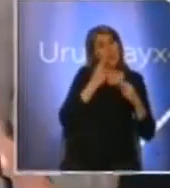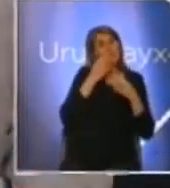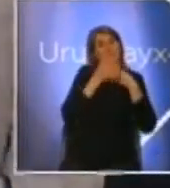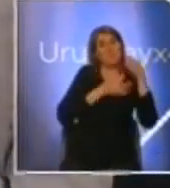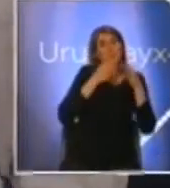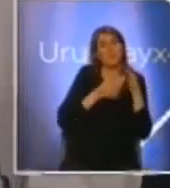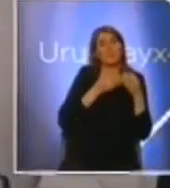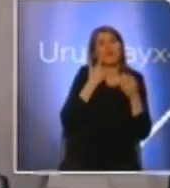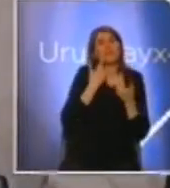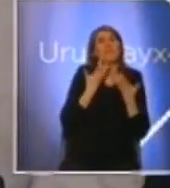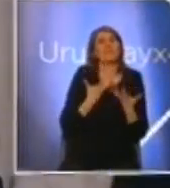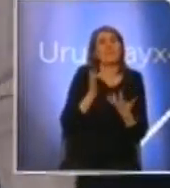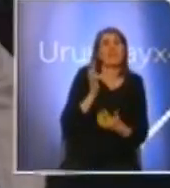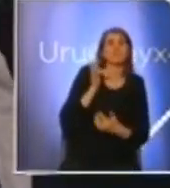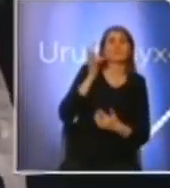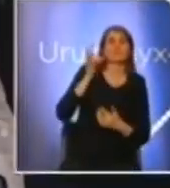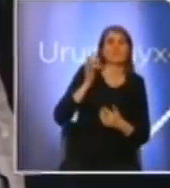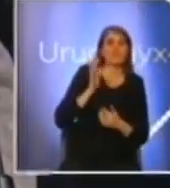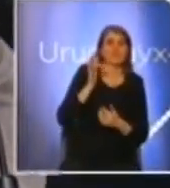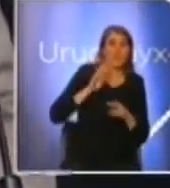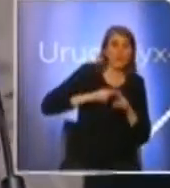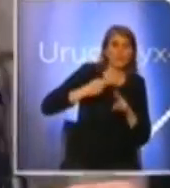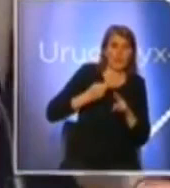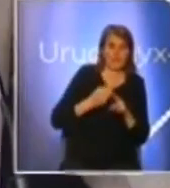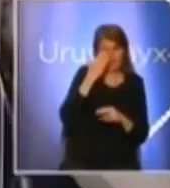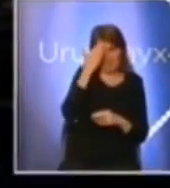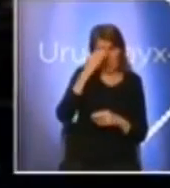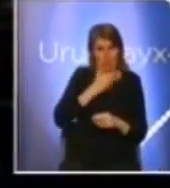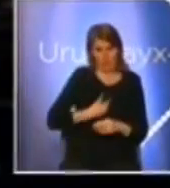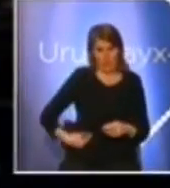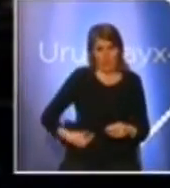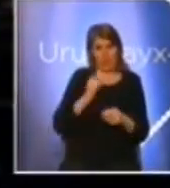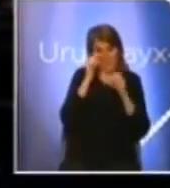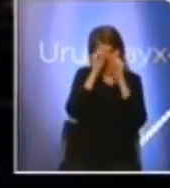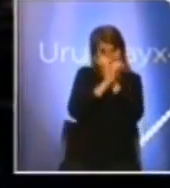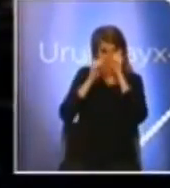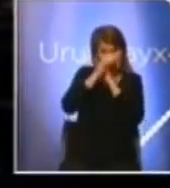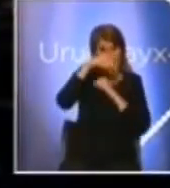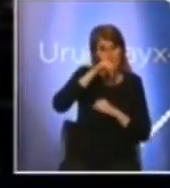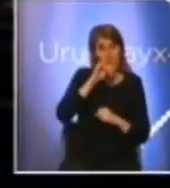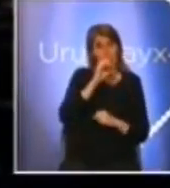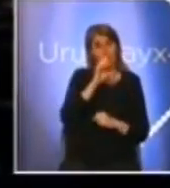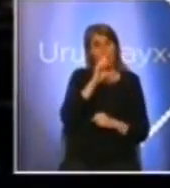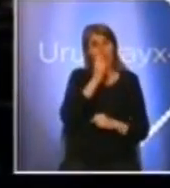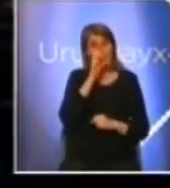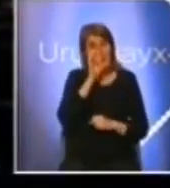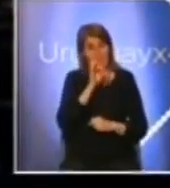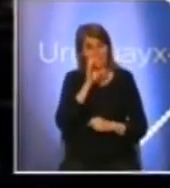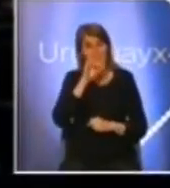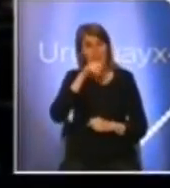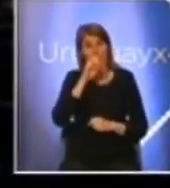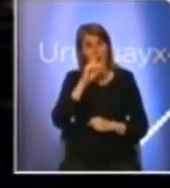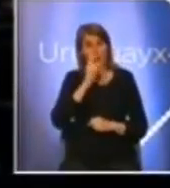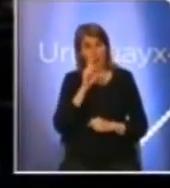espera de un próximo gobierno. Ellos son el ingeniero Nicolás Jodal, CEO de Artech,